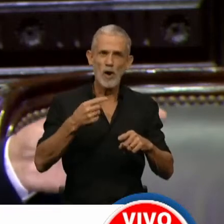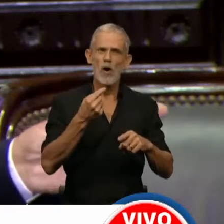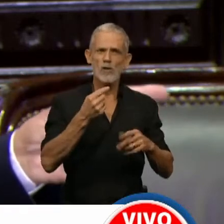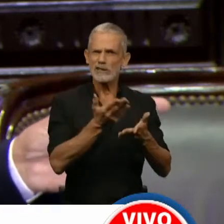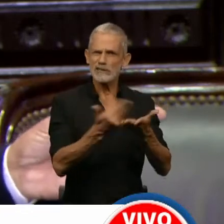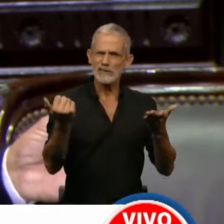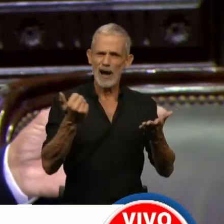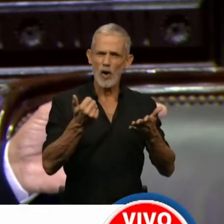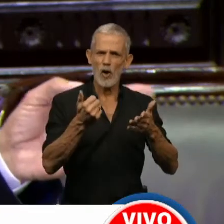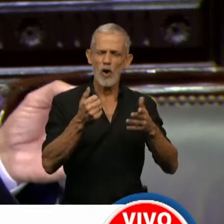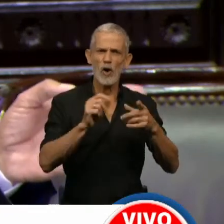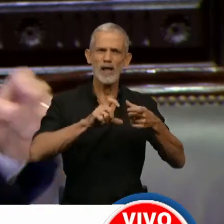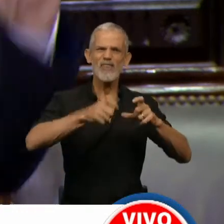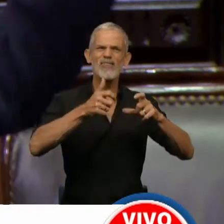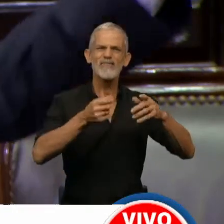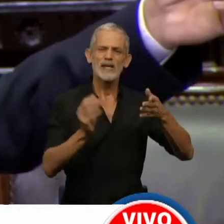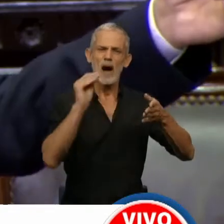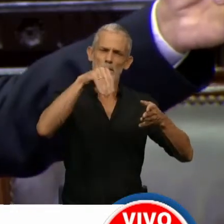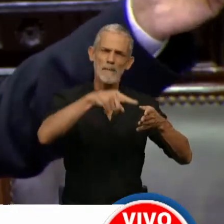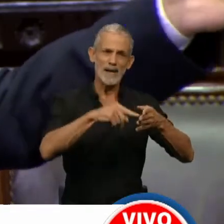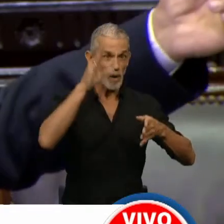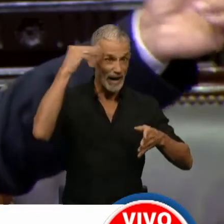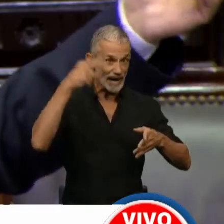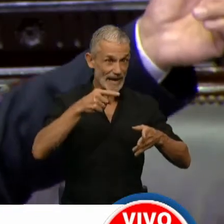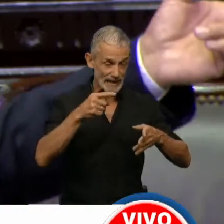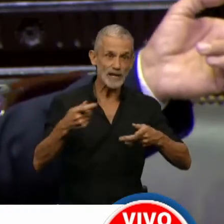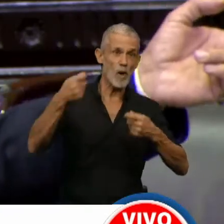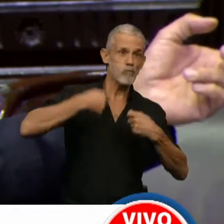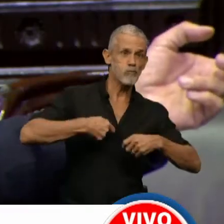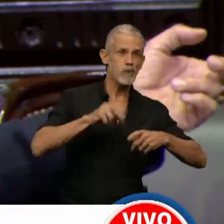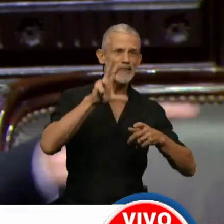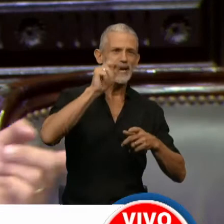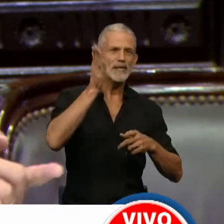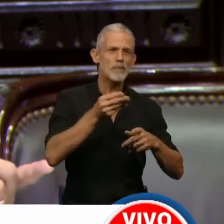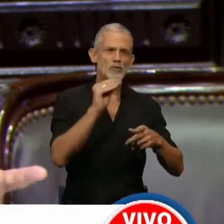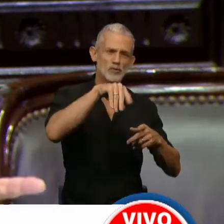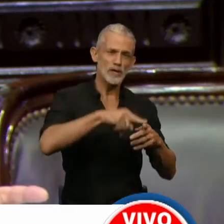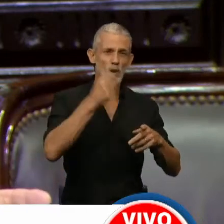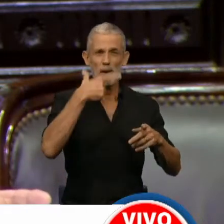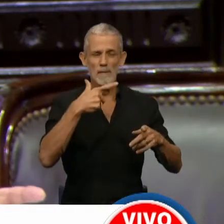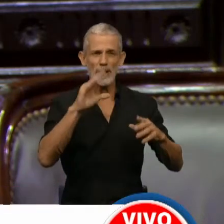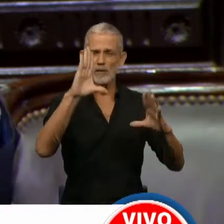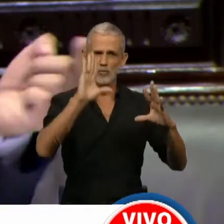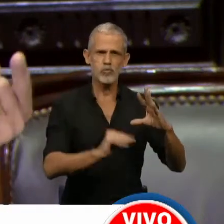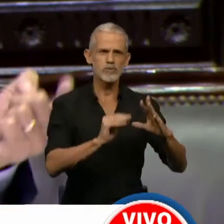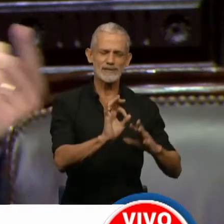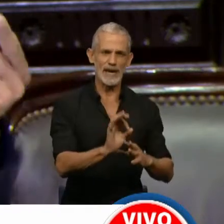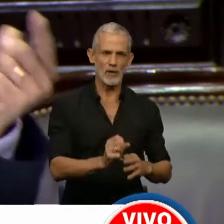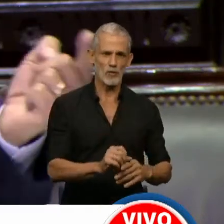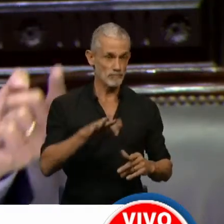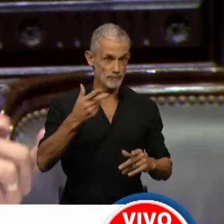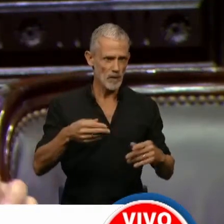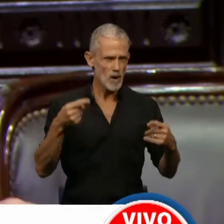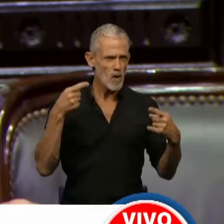en sacarlo al diferencial patagónico, porque Cristina Fernández de Kirchner nos lo había dado en el 30% y Macri lo bajó a cero. Y después, por la fuerza de